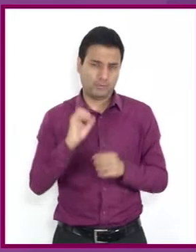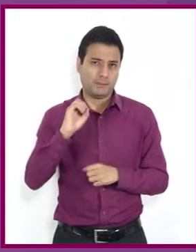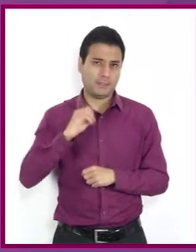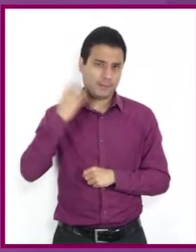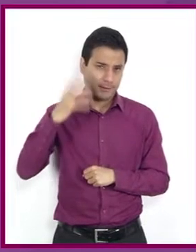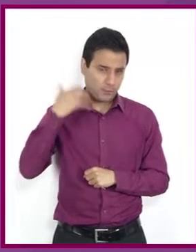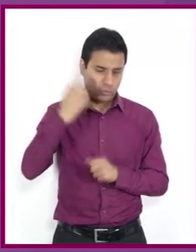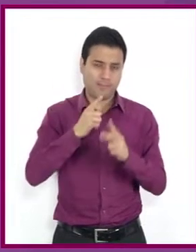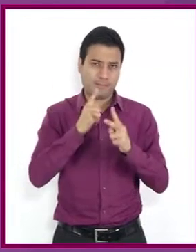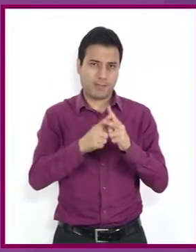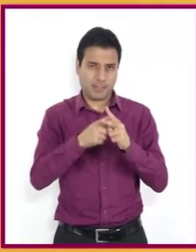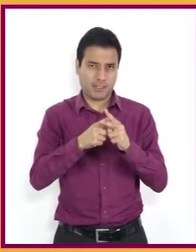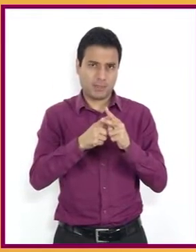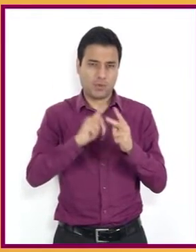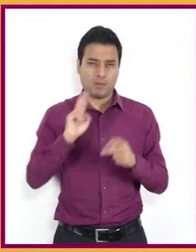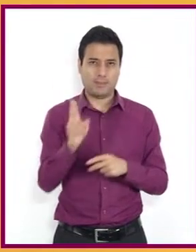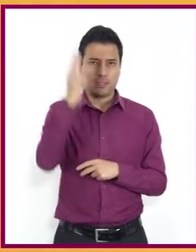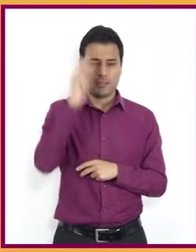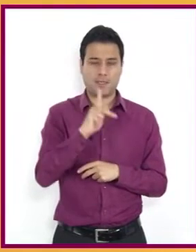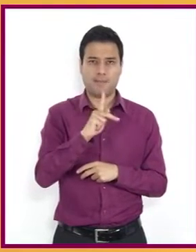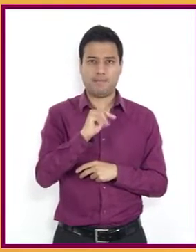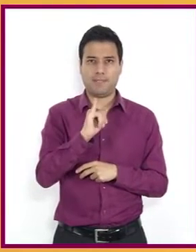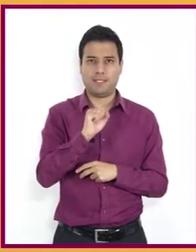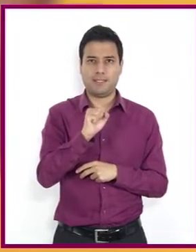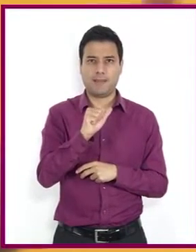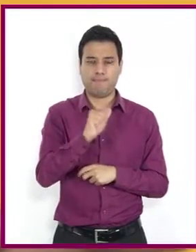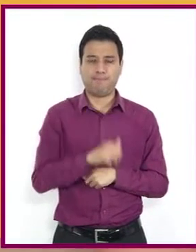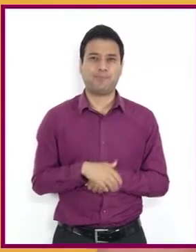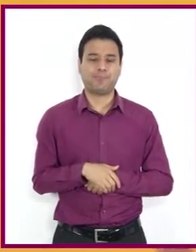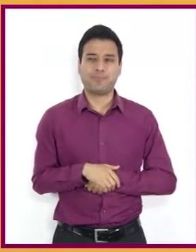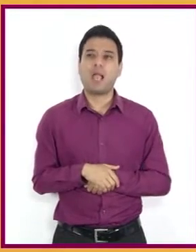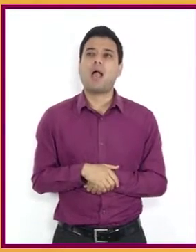en la Universidad de Pisa. Galileo, ¿fue